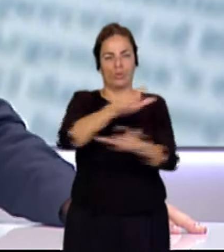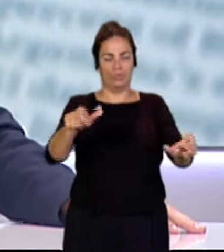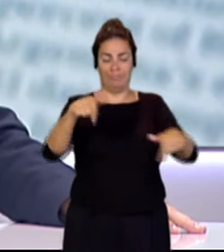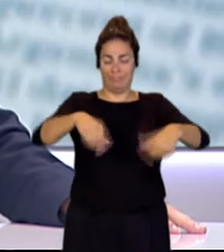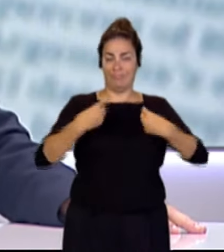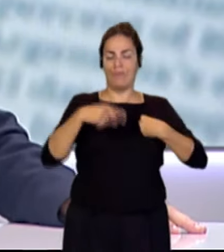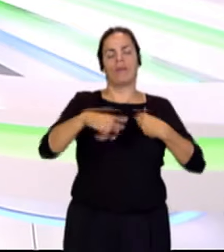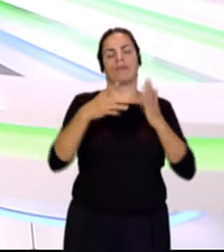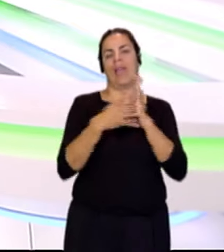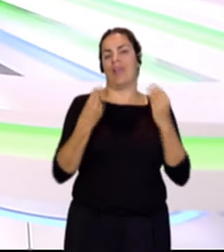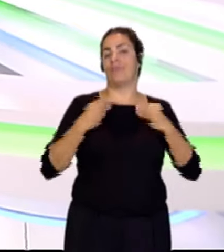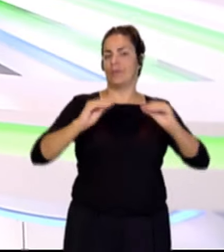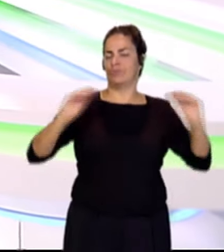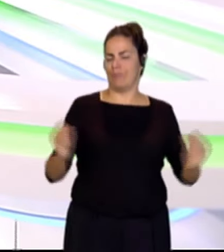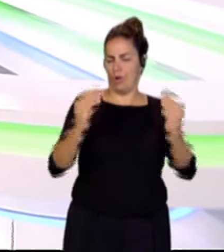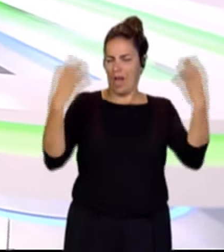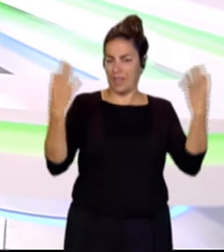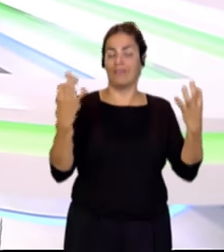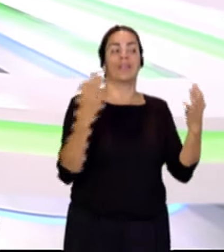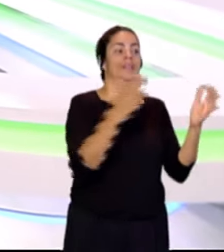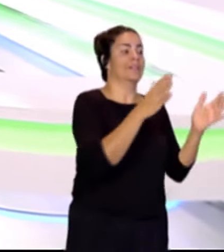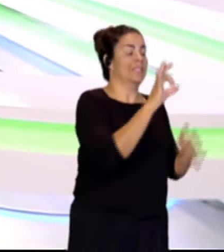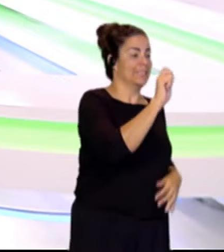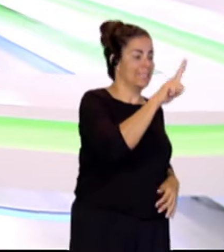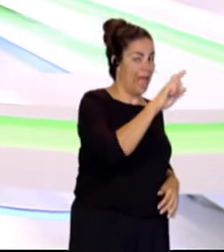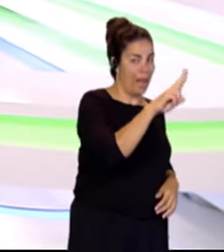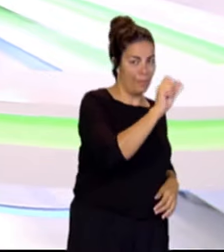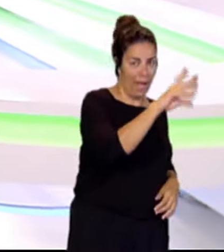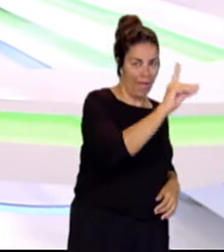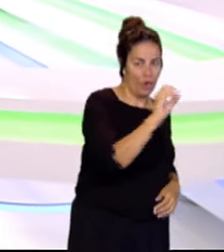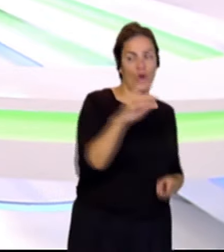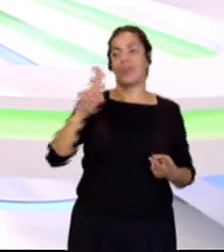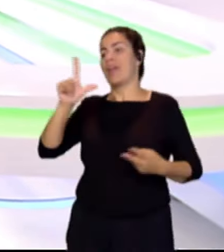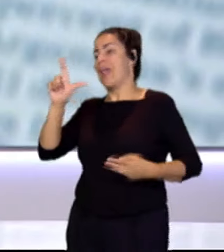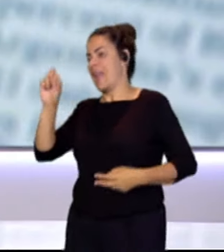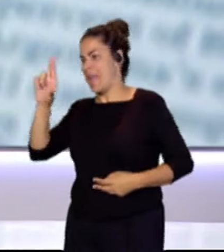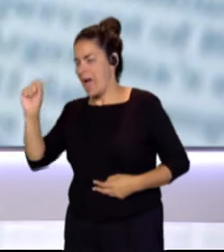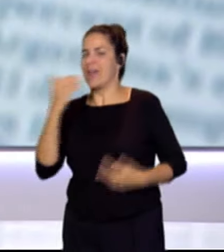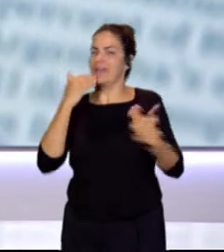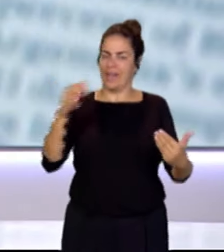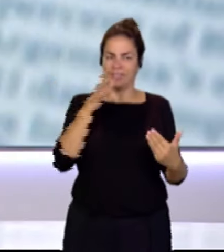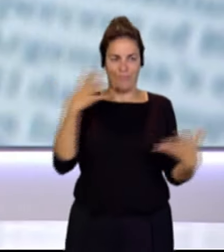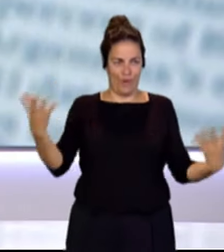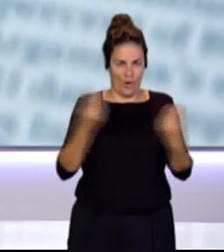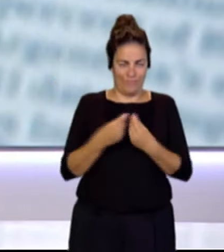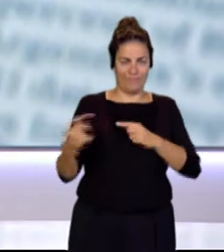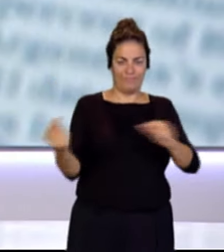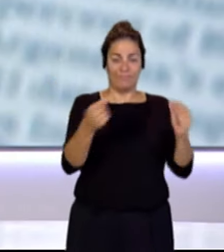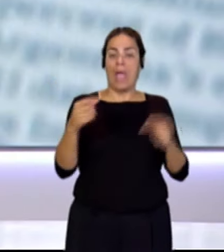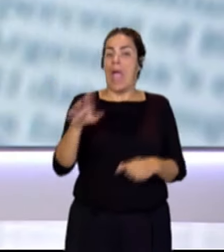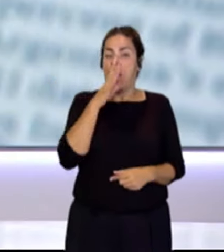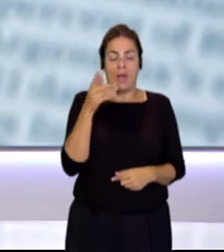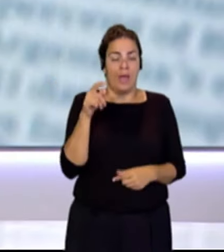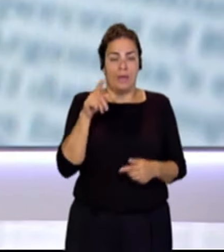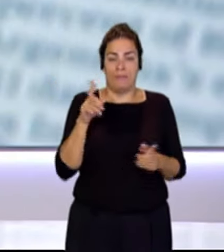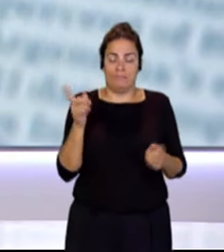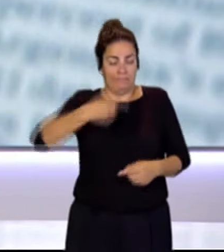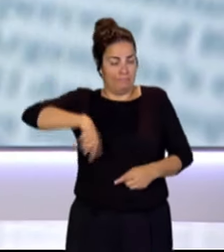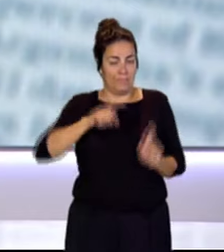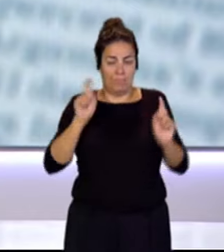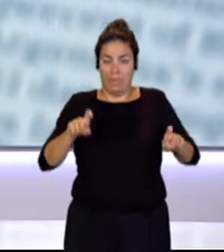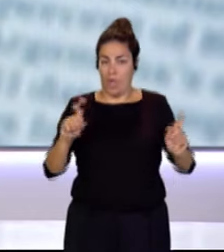Salvador eh Lara como siempre Muchísimas gracias a los dos por habernos acompañado en la tertulia Y nosotros que hacemos un pequeñísimo alto en el camino de nada tan solo unos